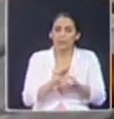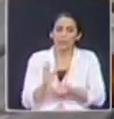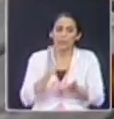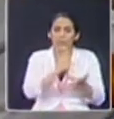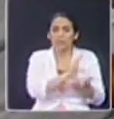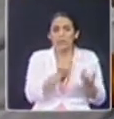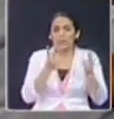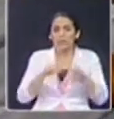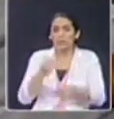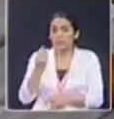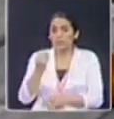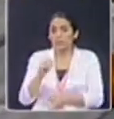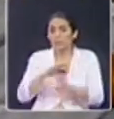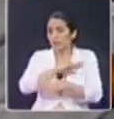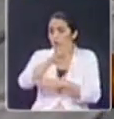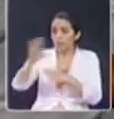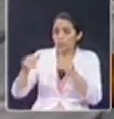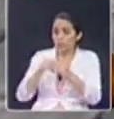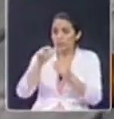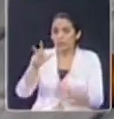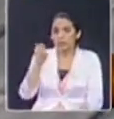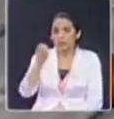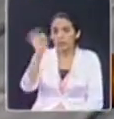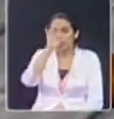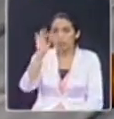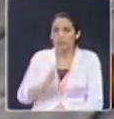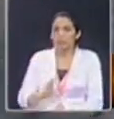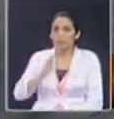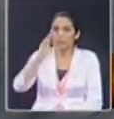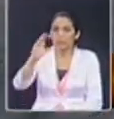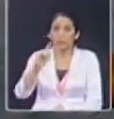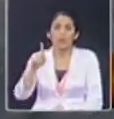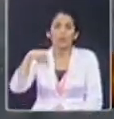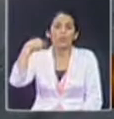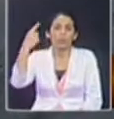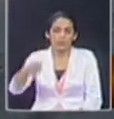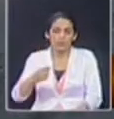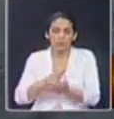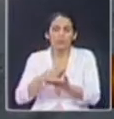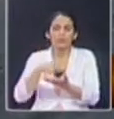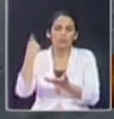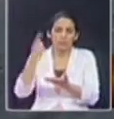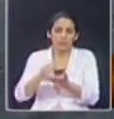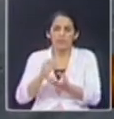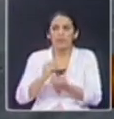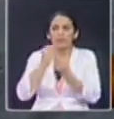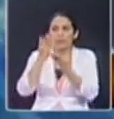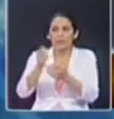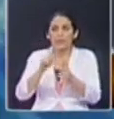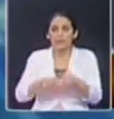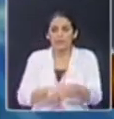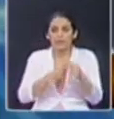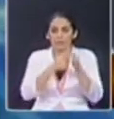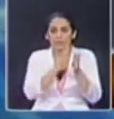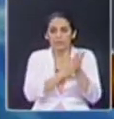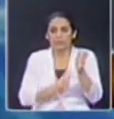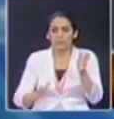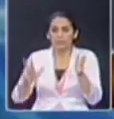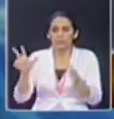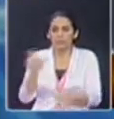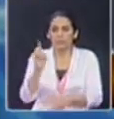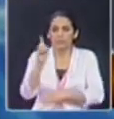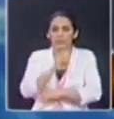30%. Eso podría ocurrir durante la próxima semana. Solo desde allí correrán los 300 días de plazo. Se está en este